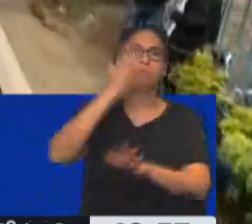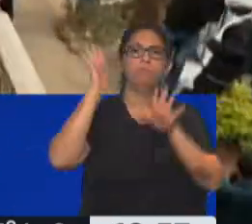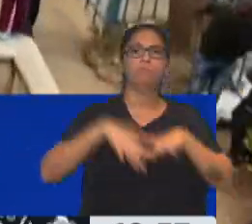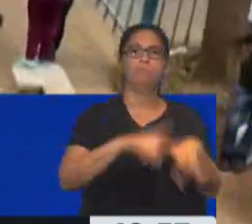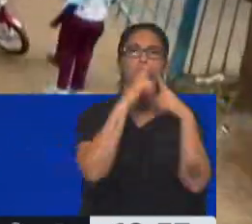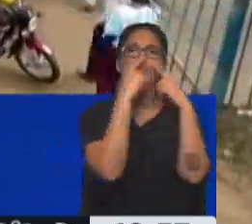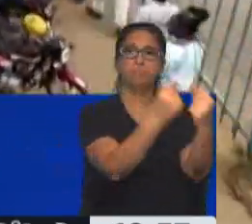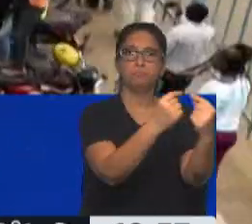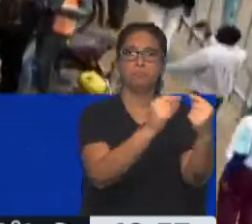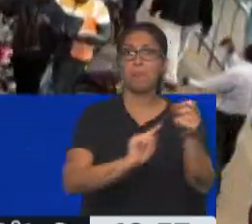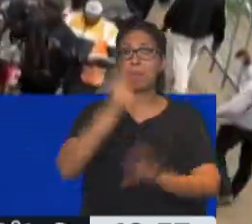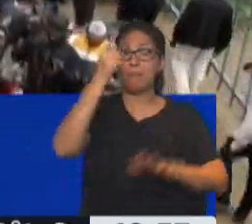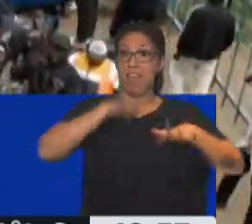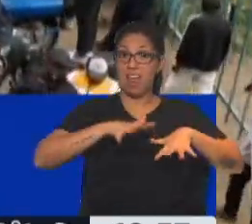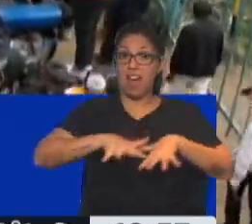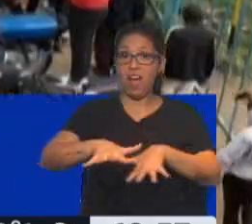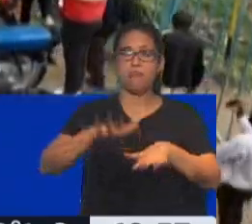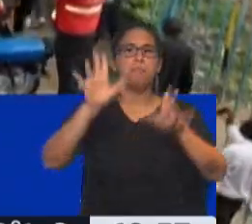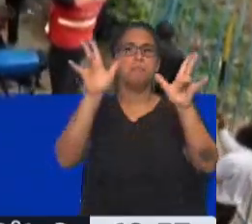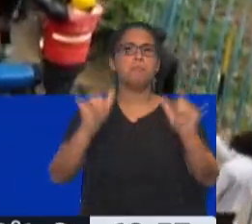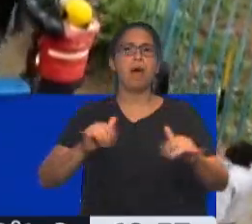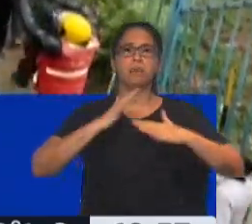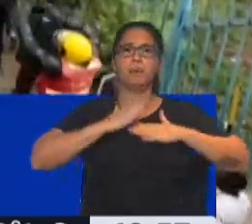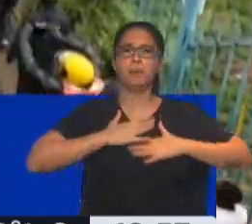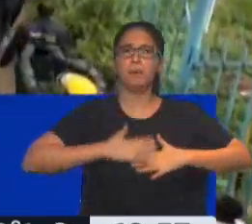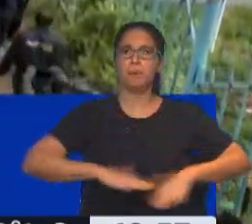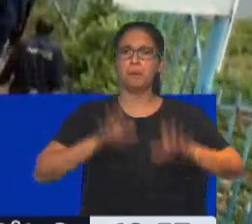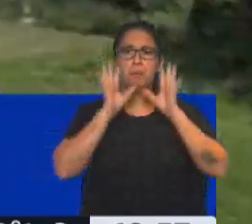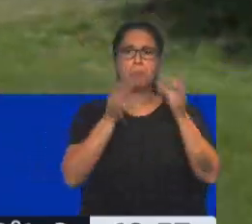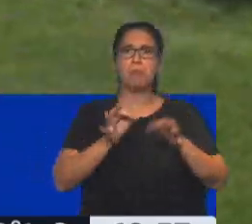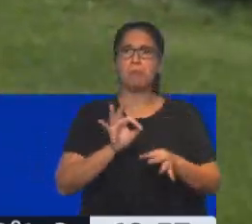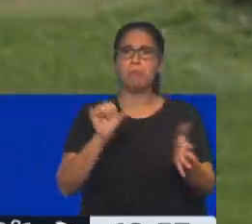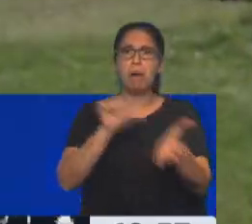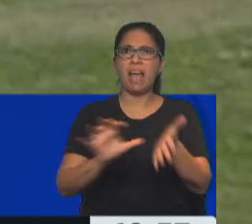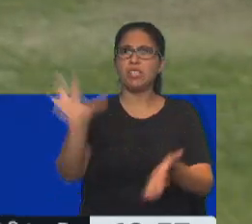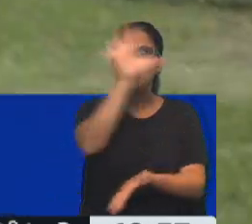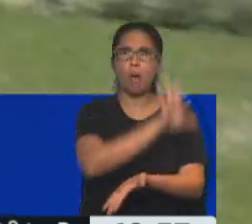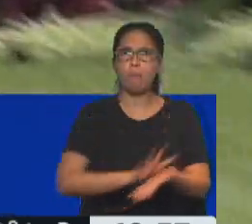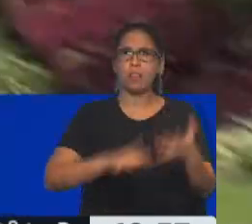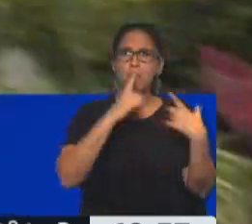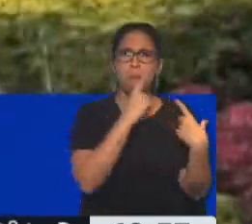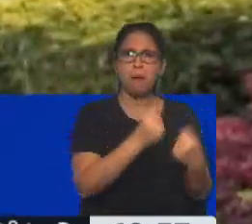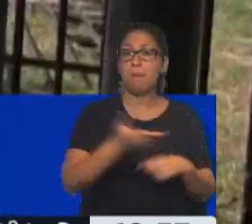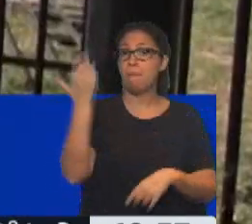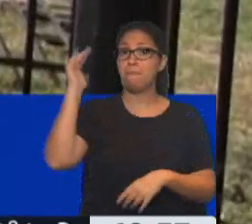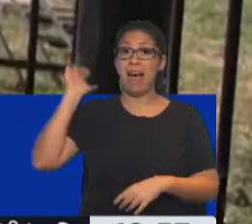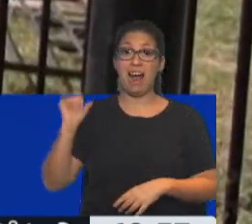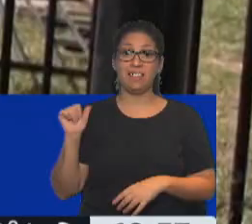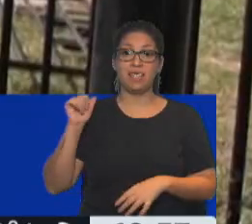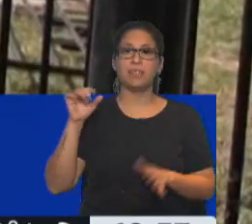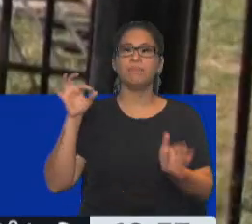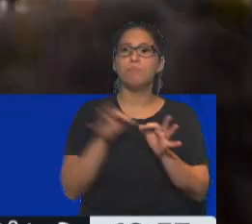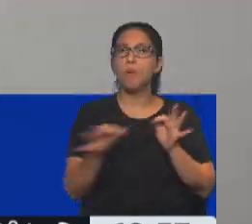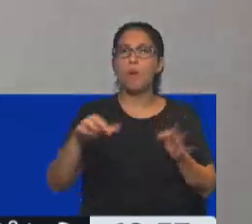Las primeras manifestaciones fueron pacíficas y se reflejaban en todo el país. La del martes, en Nairobi, con el objetivo de tomar